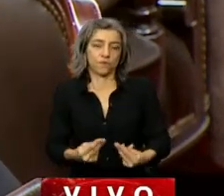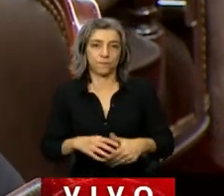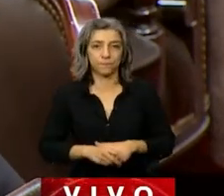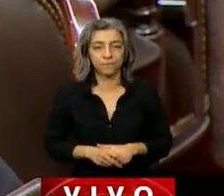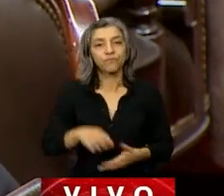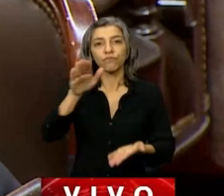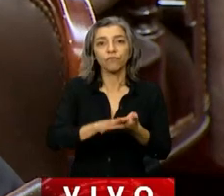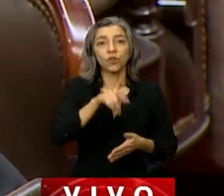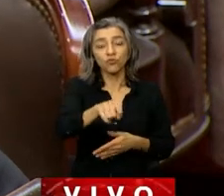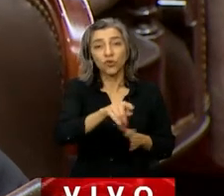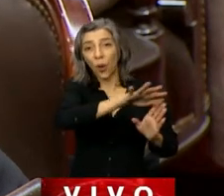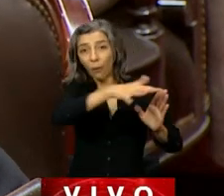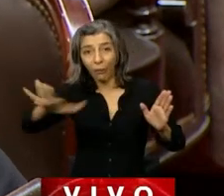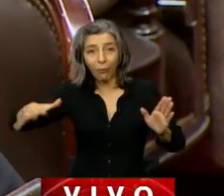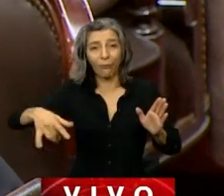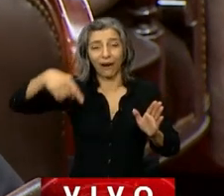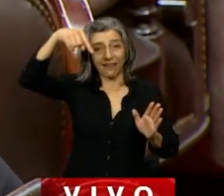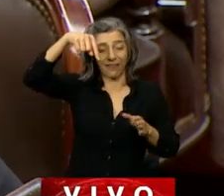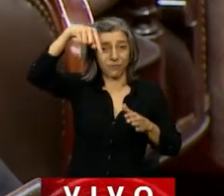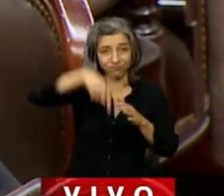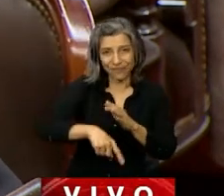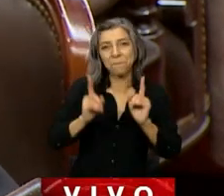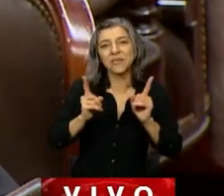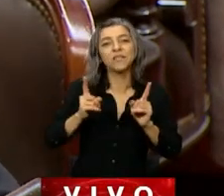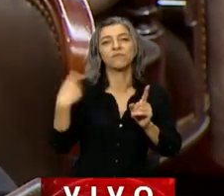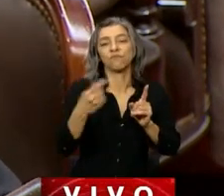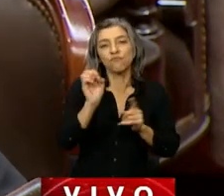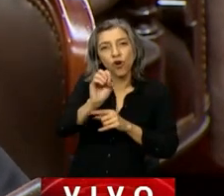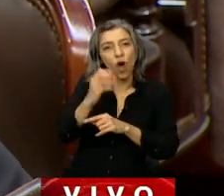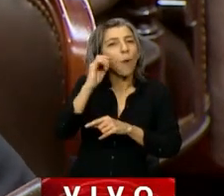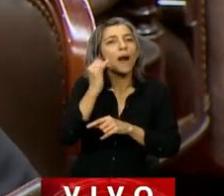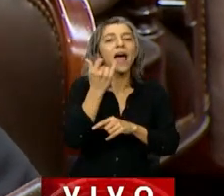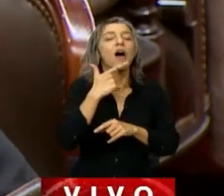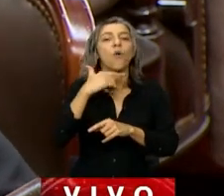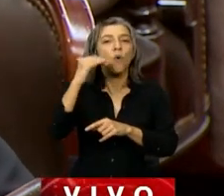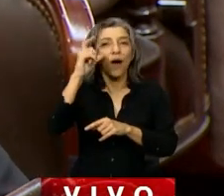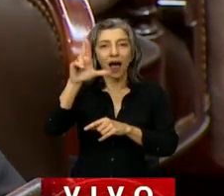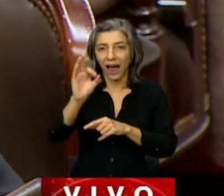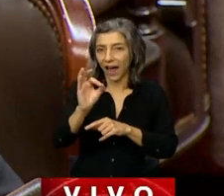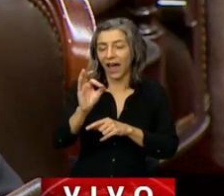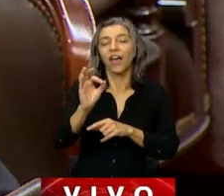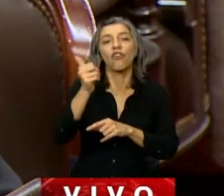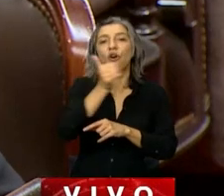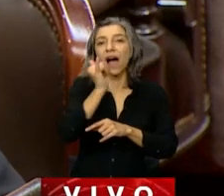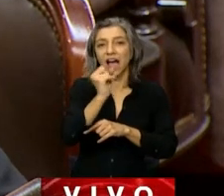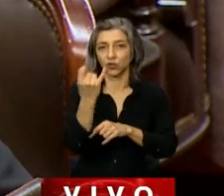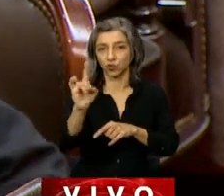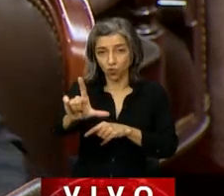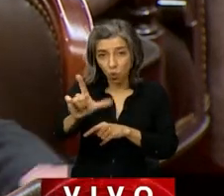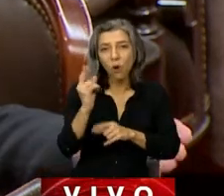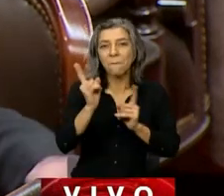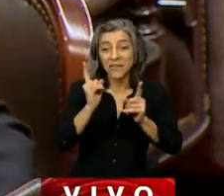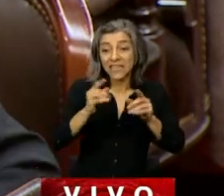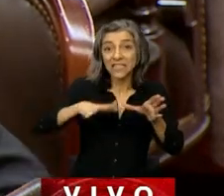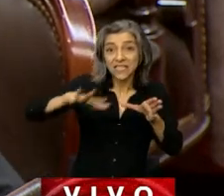bentónica Agujero Azul se urdieron infinidad de maniobras que atentan directamente